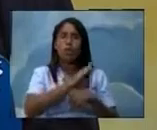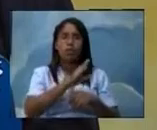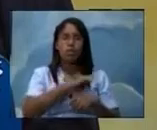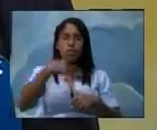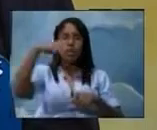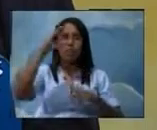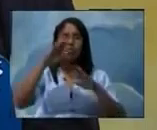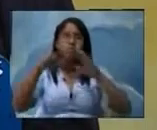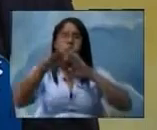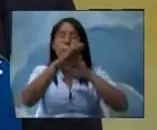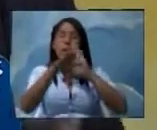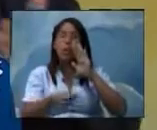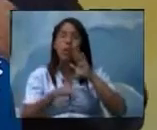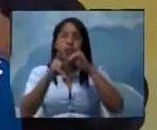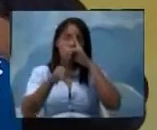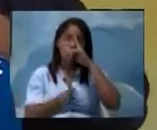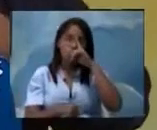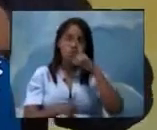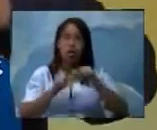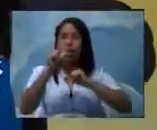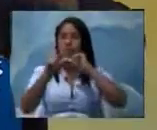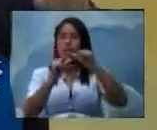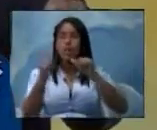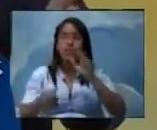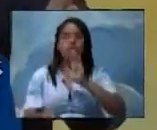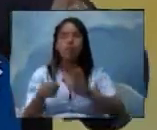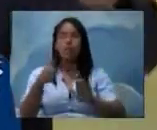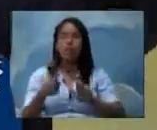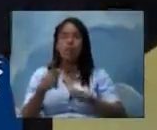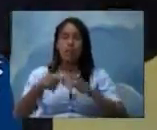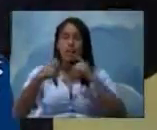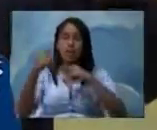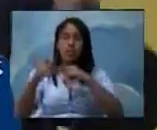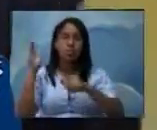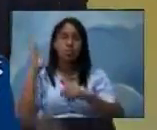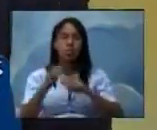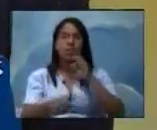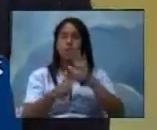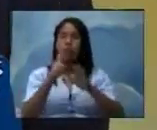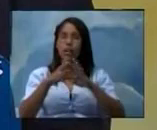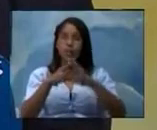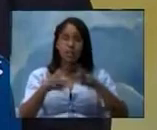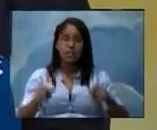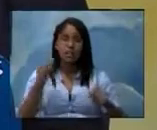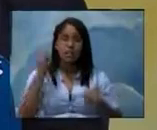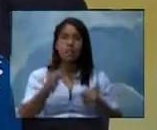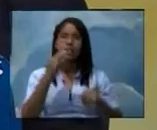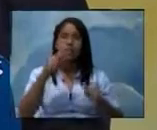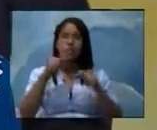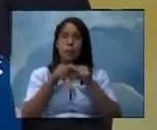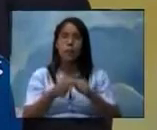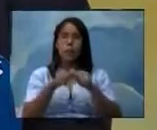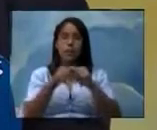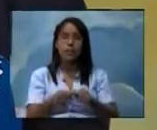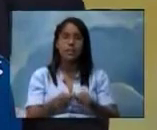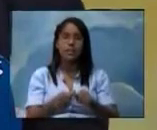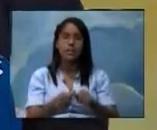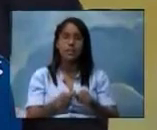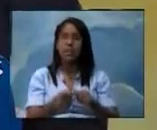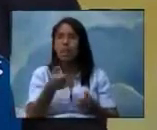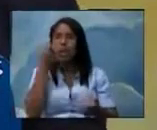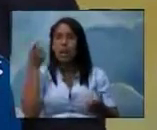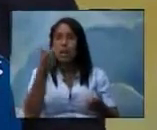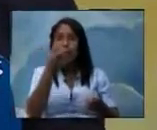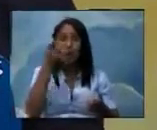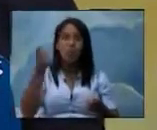reino inferior al tuyo. Generación va, generación viene, mas la tierra siempre permanece. La